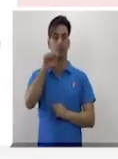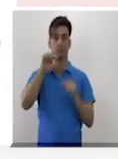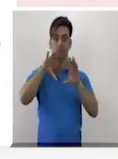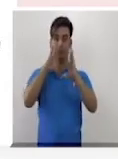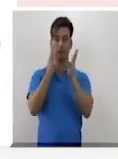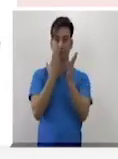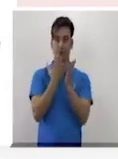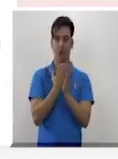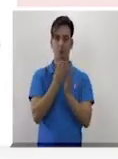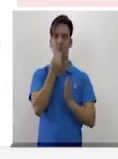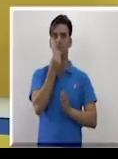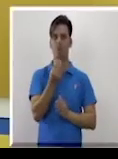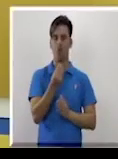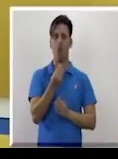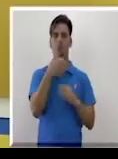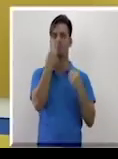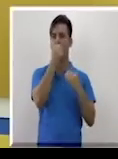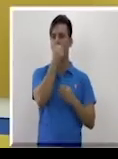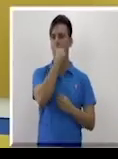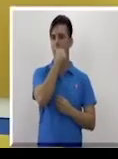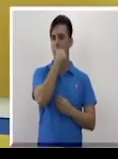material derrochado.